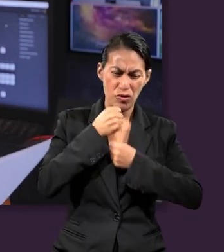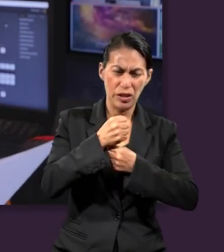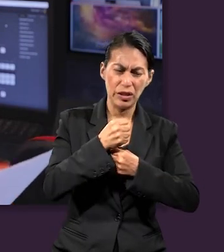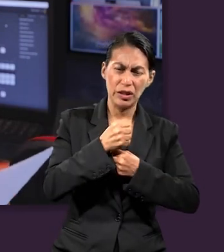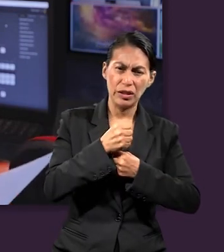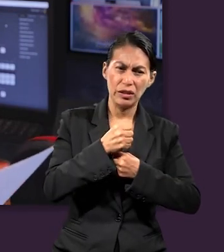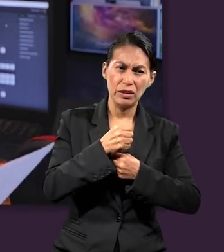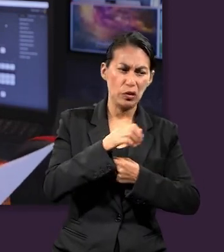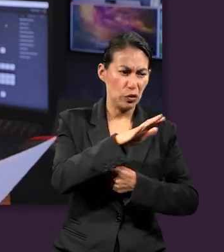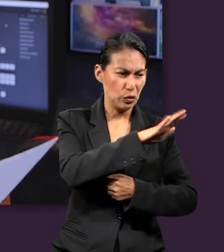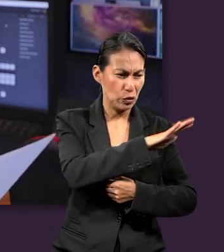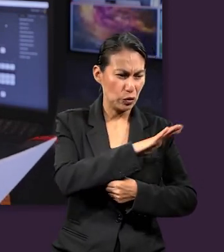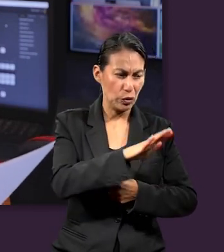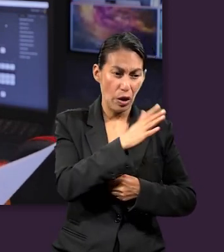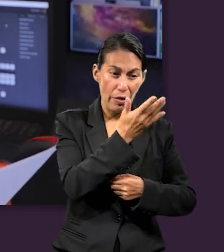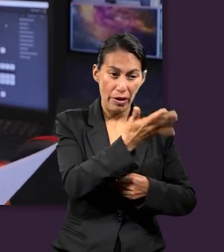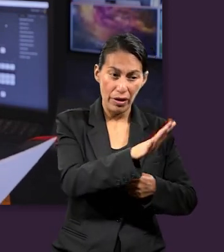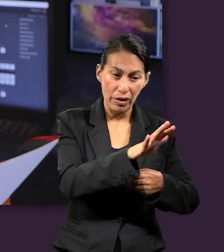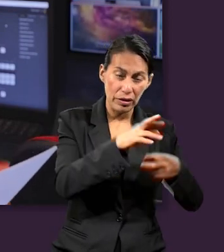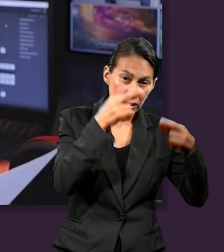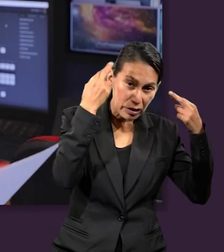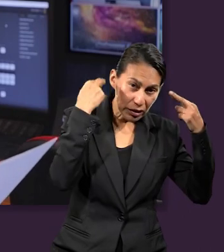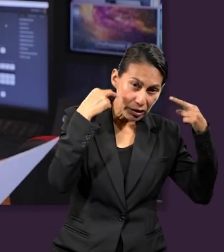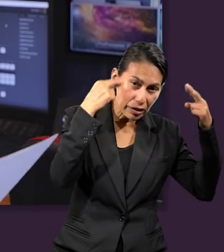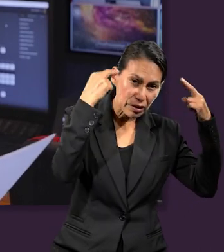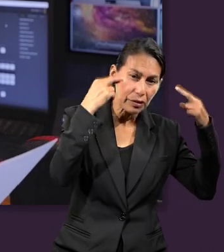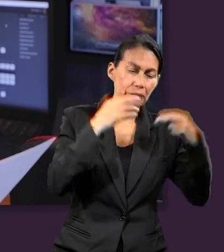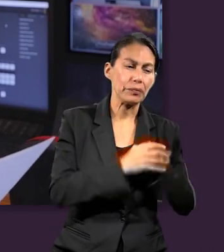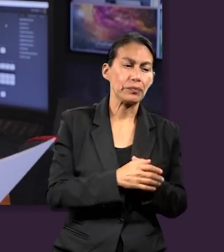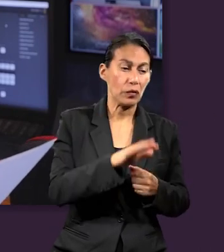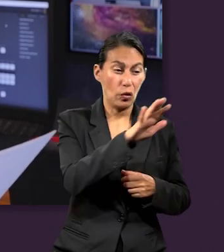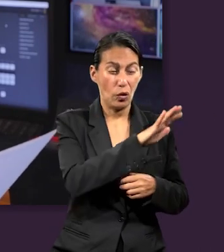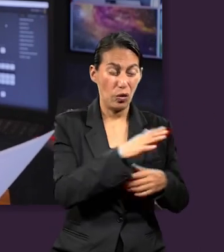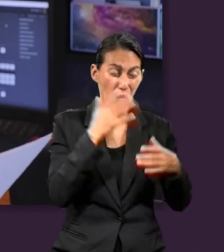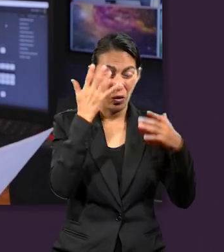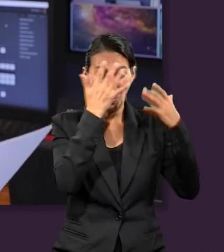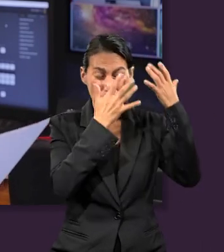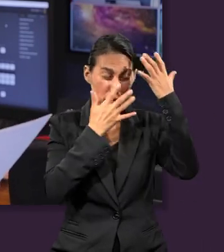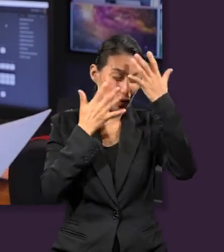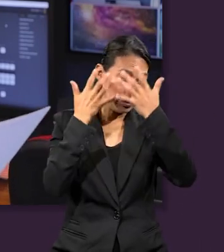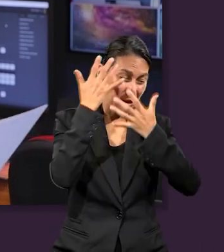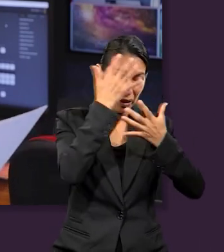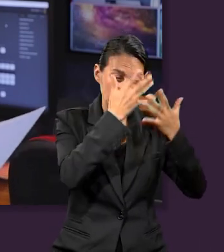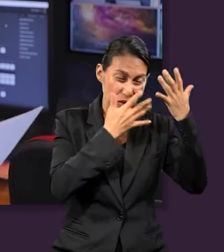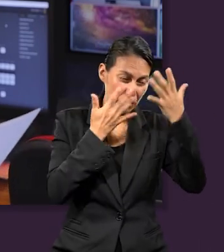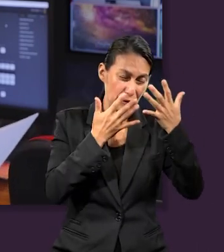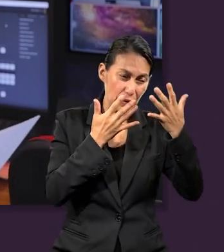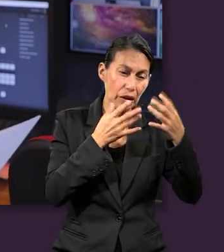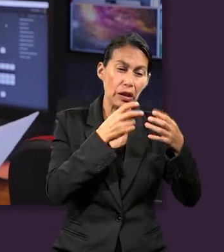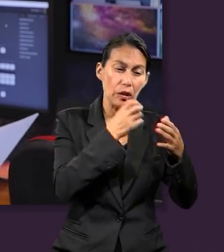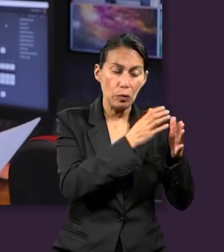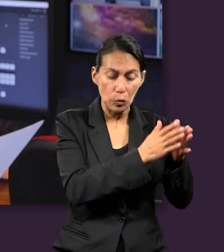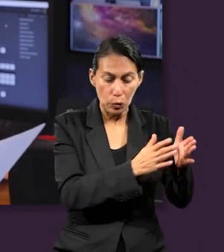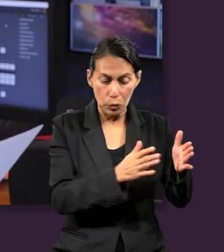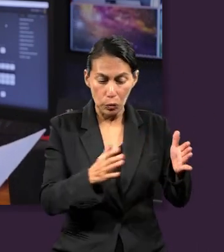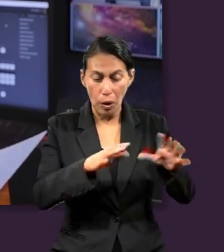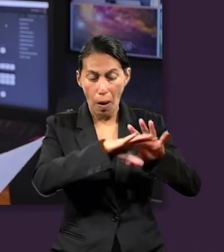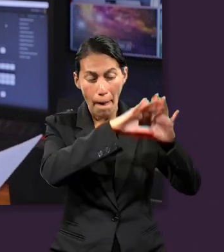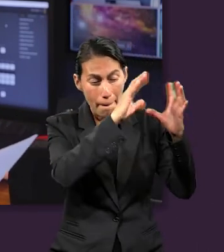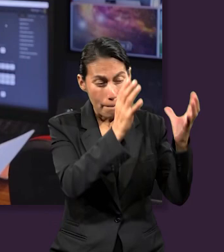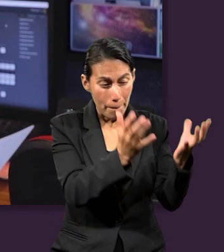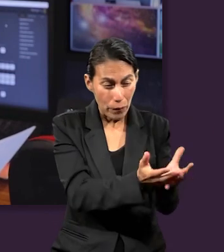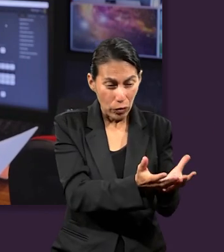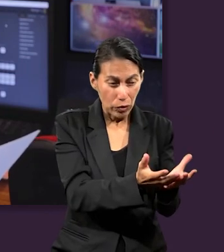las fuerzas civiles es decir los diez reinos que ante la confusión sobre la que pasará el mundo